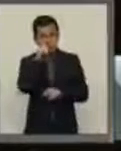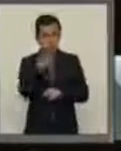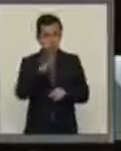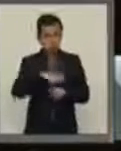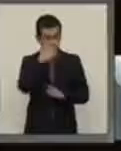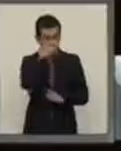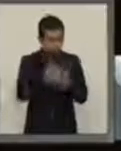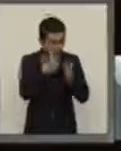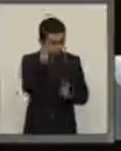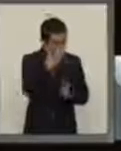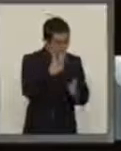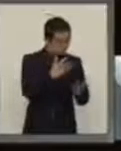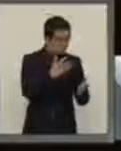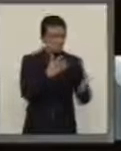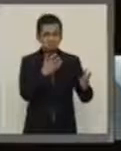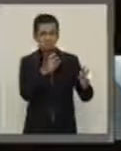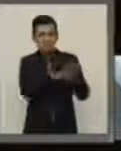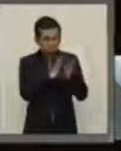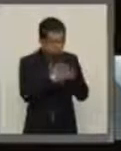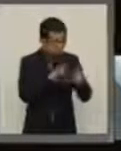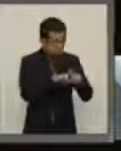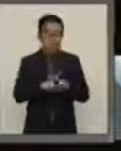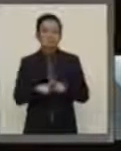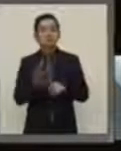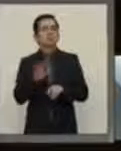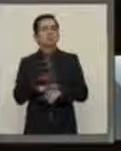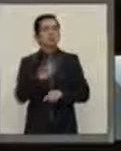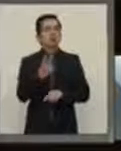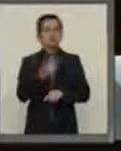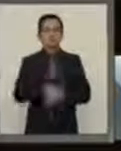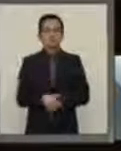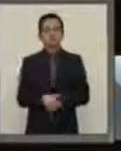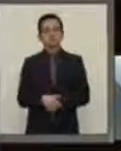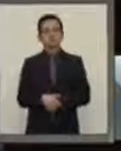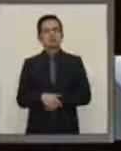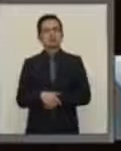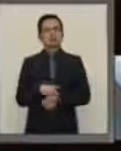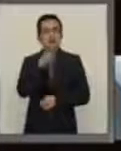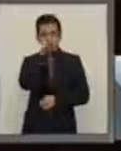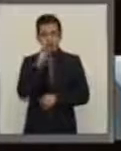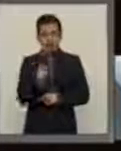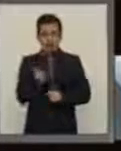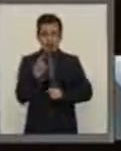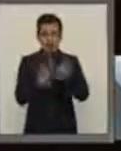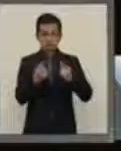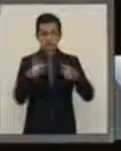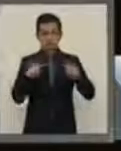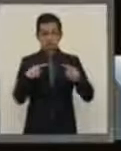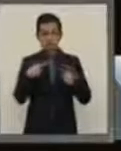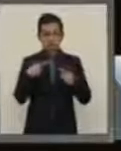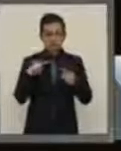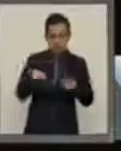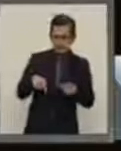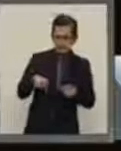mayor violencia, son algunas de las razones por las que algunas personas deciden sacar a su familia del